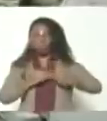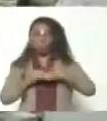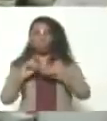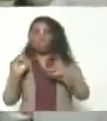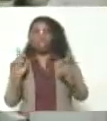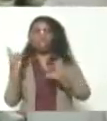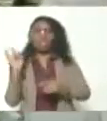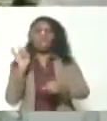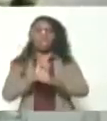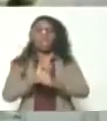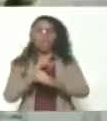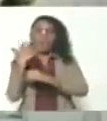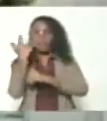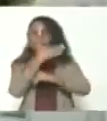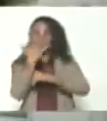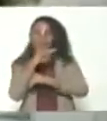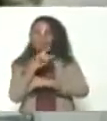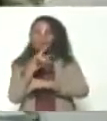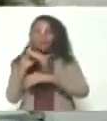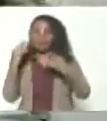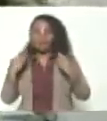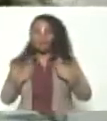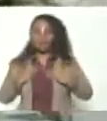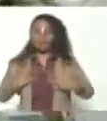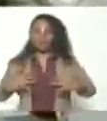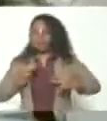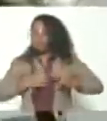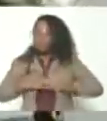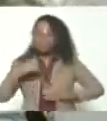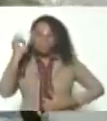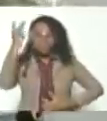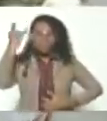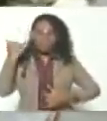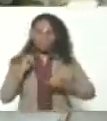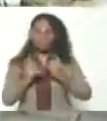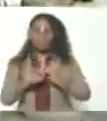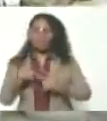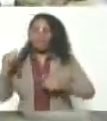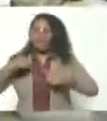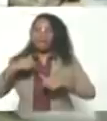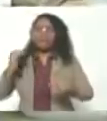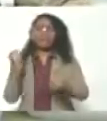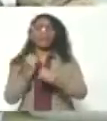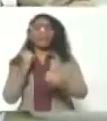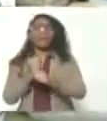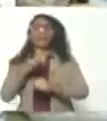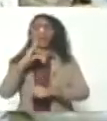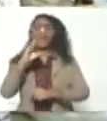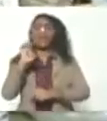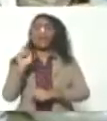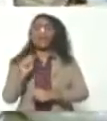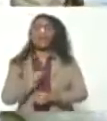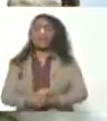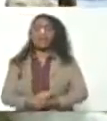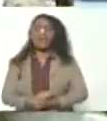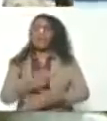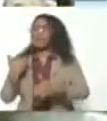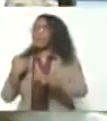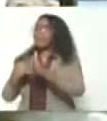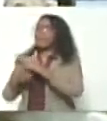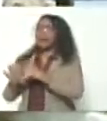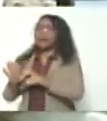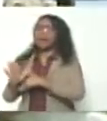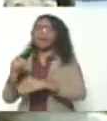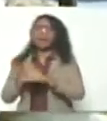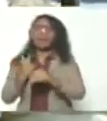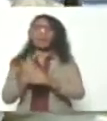del presidente Jovenel disfrazados de la DEA y dijeron, este es un operativo de la DEA, y pasaron como Pedro